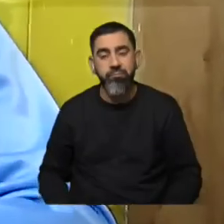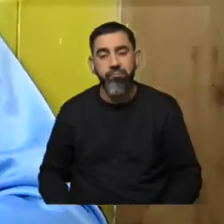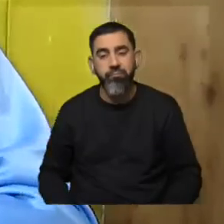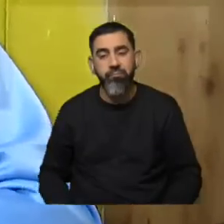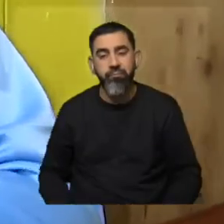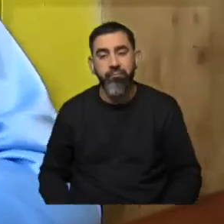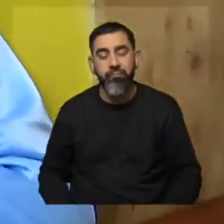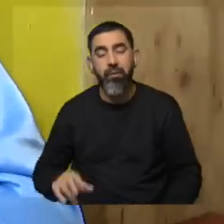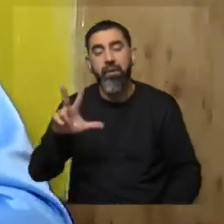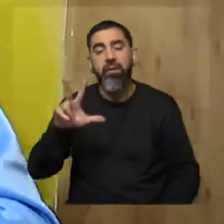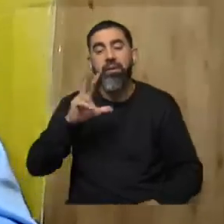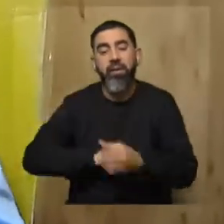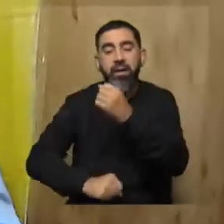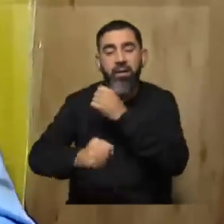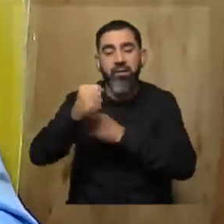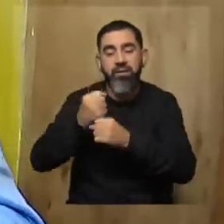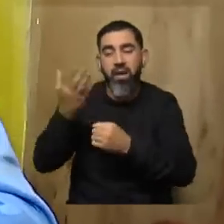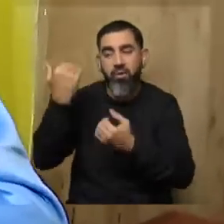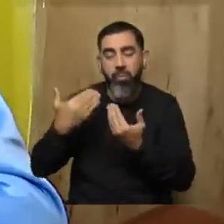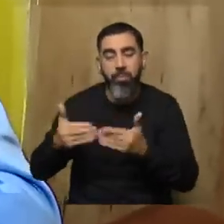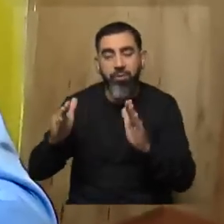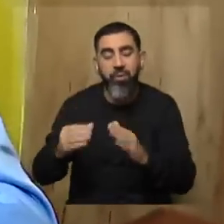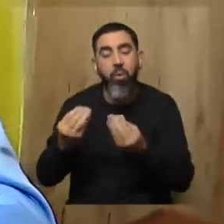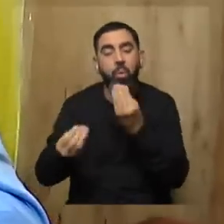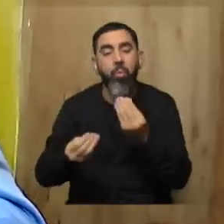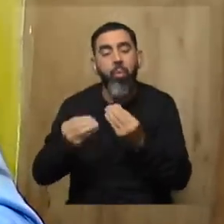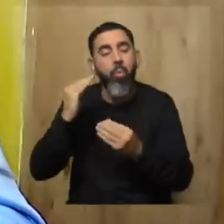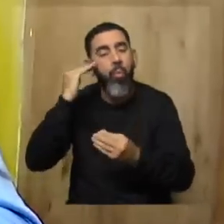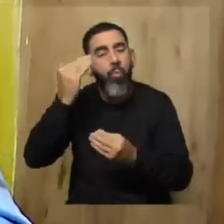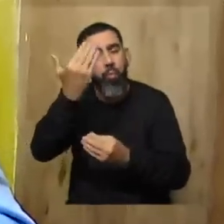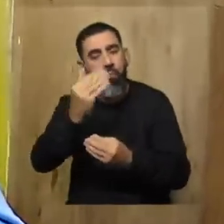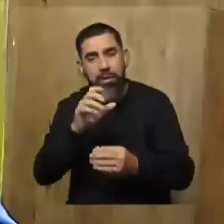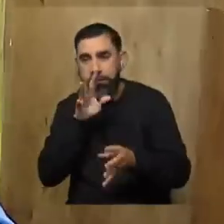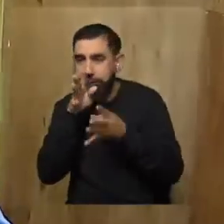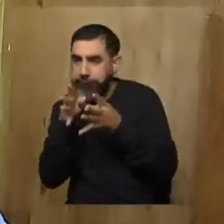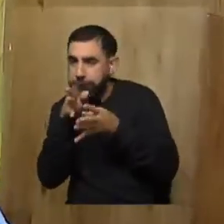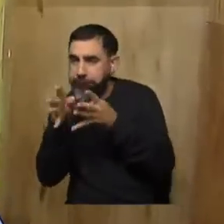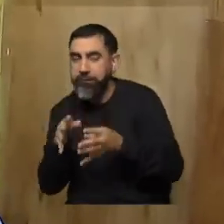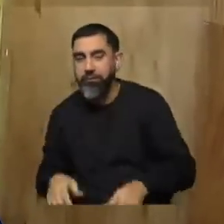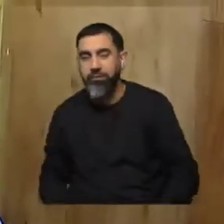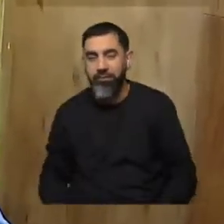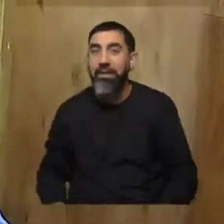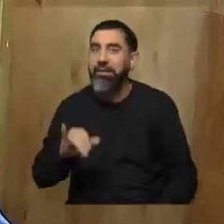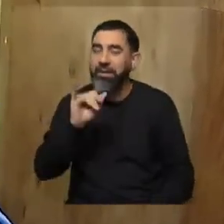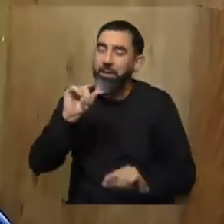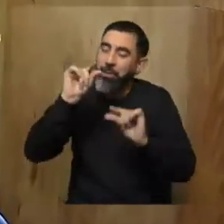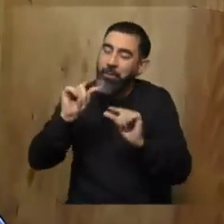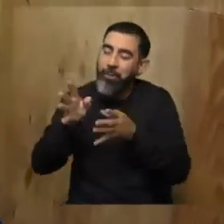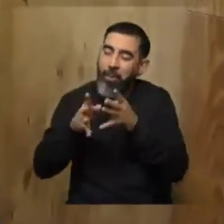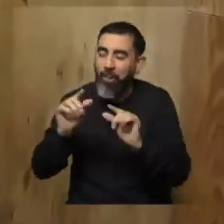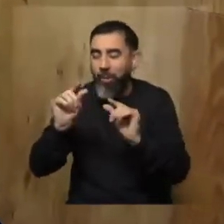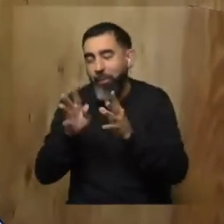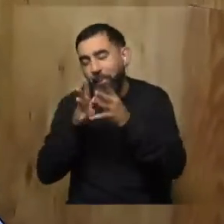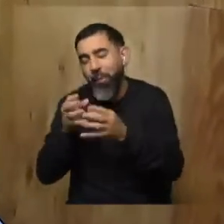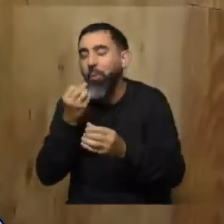hace tres años y cómo es el profe rezonga mucho sí un poquito no